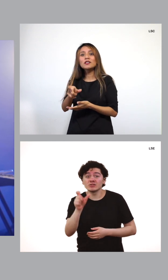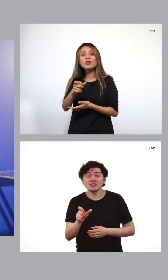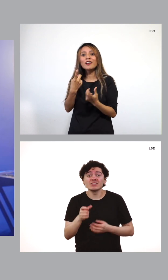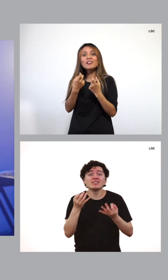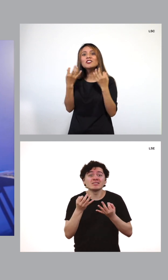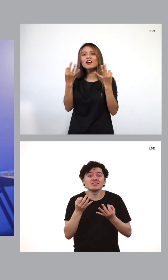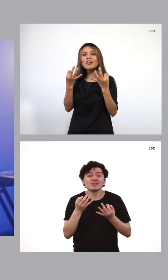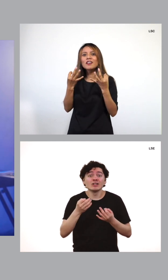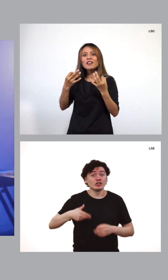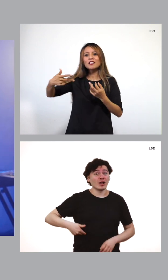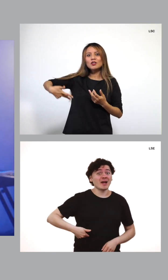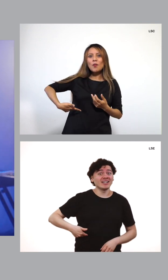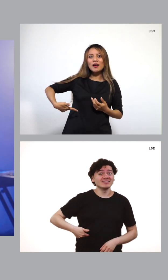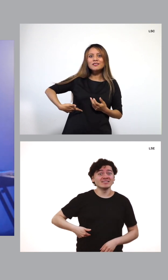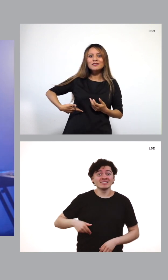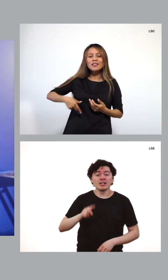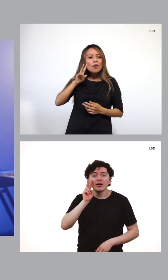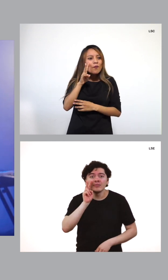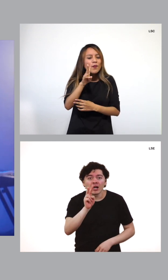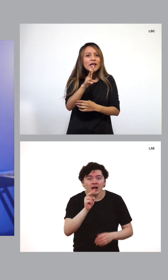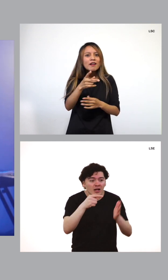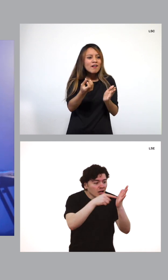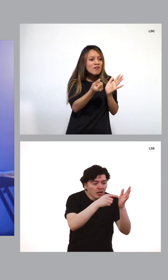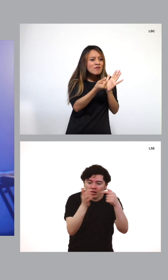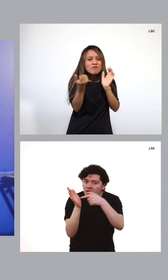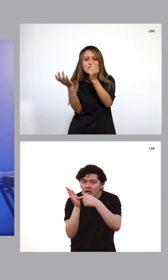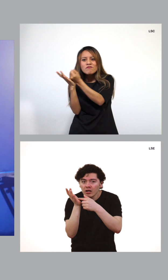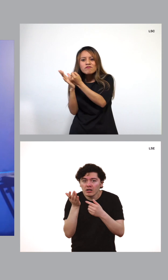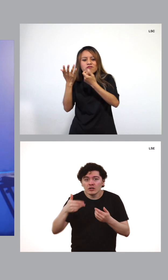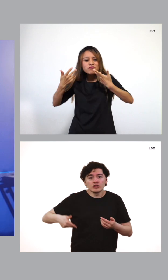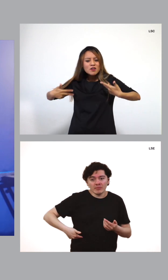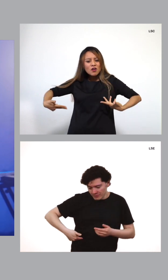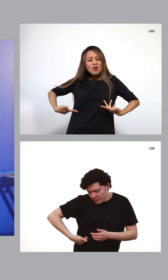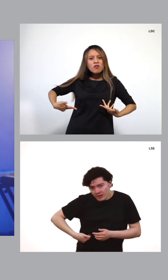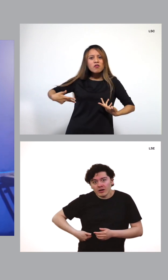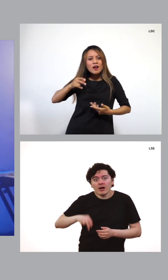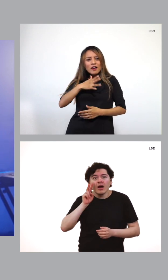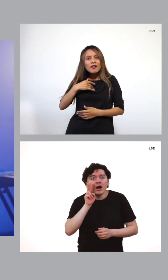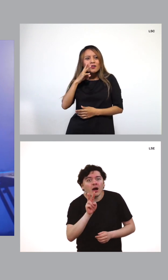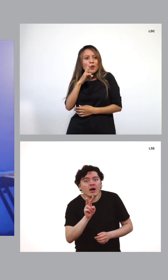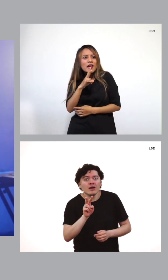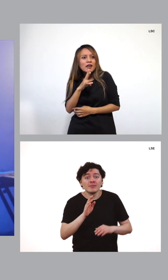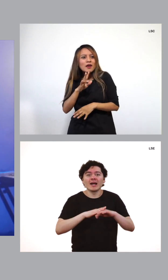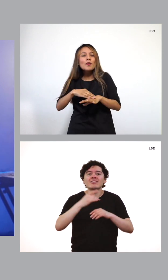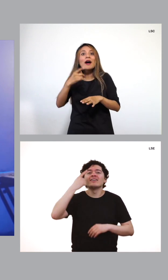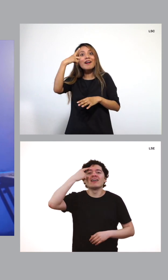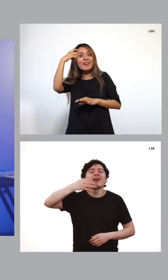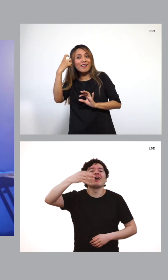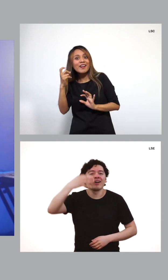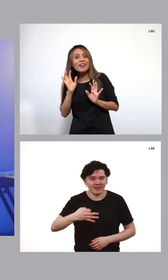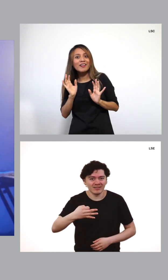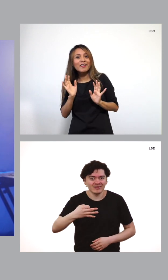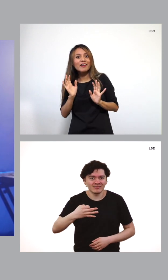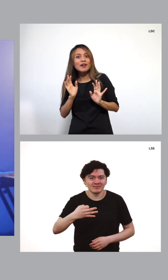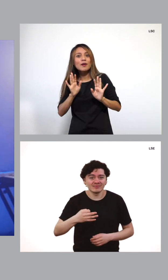hubo solo una vez en la historia que esto sucedió. La Biblia nos enseña que pasada la Semana Santa, Cristo resucita,